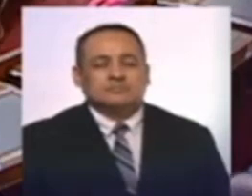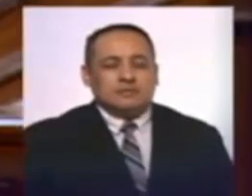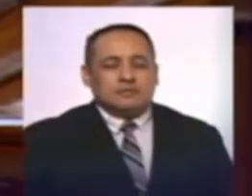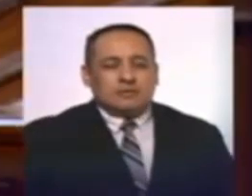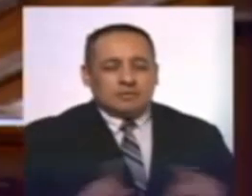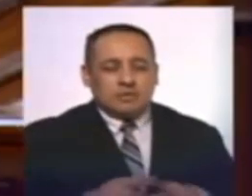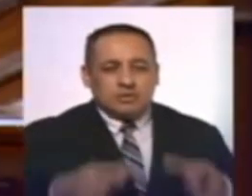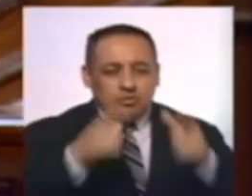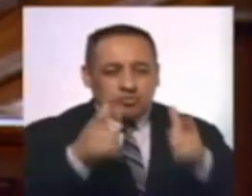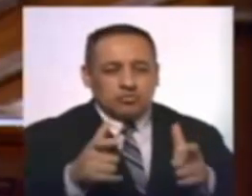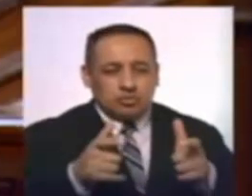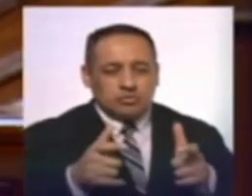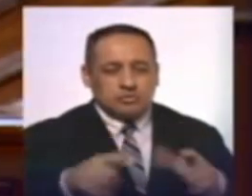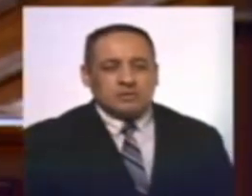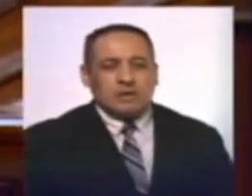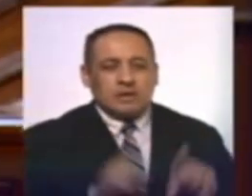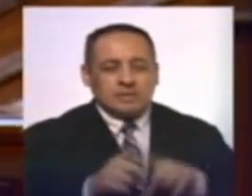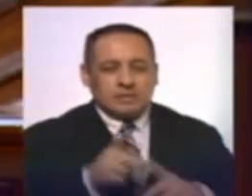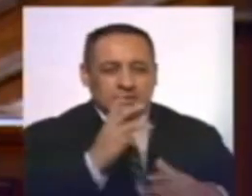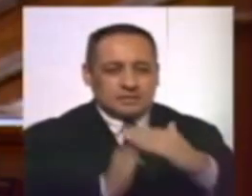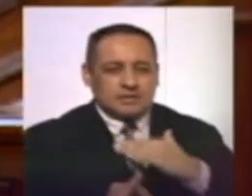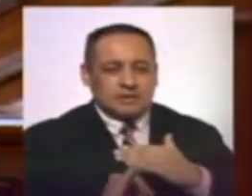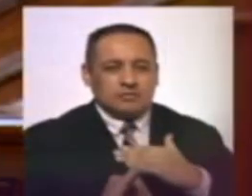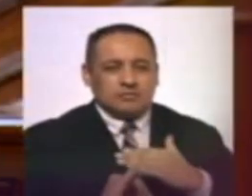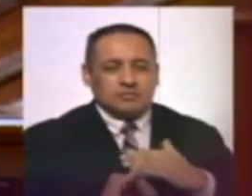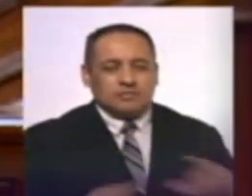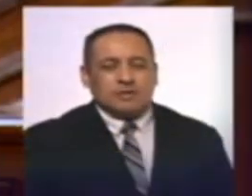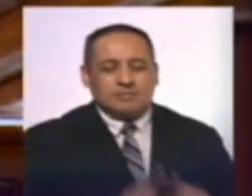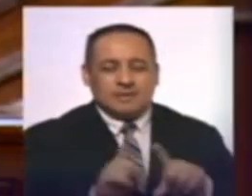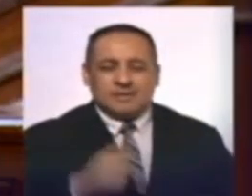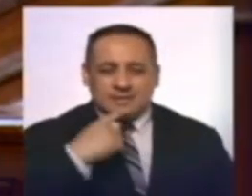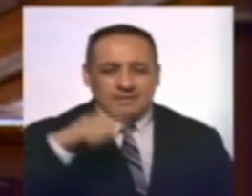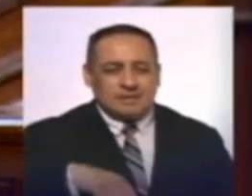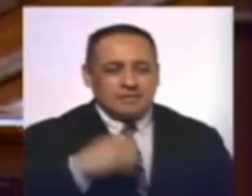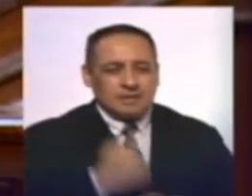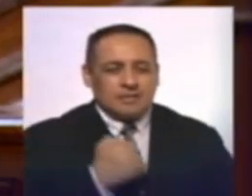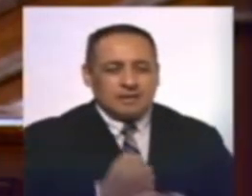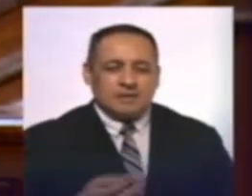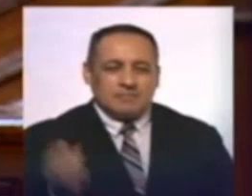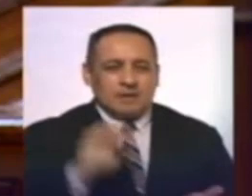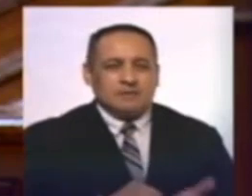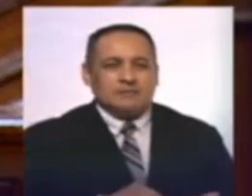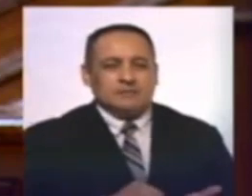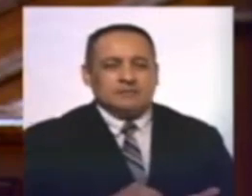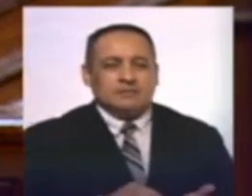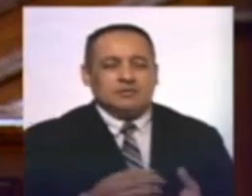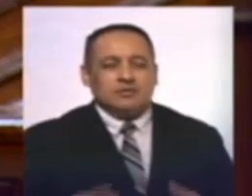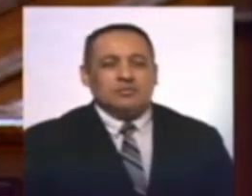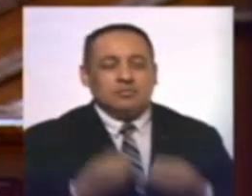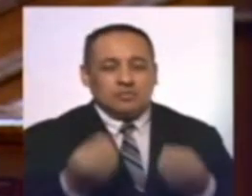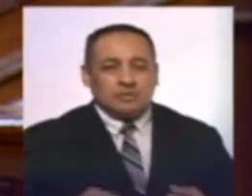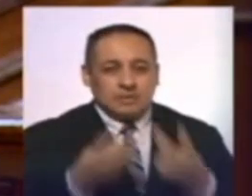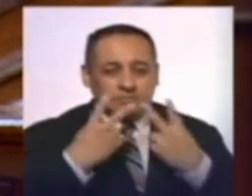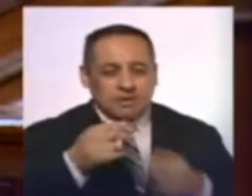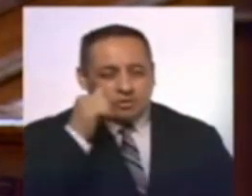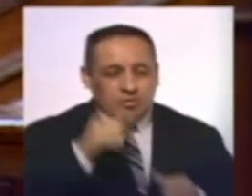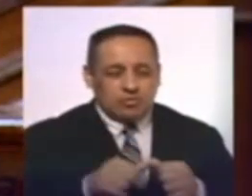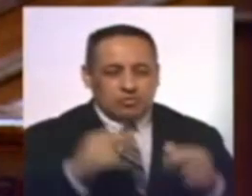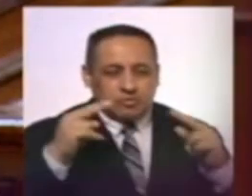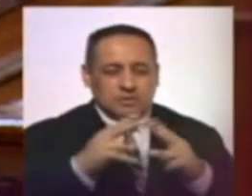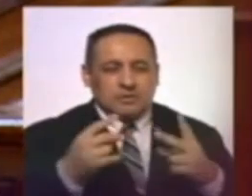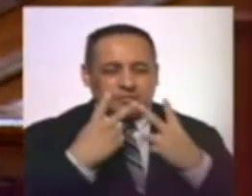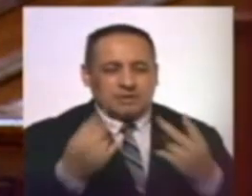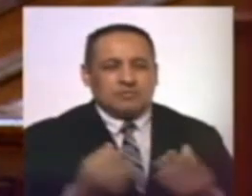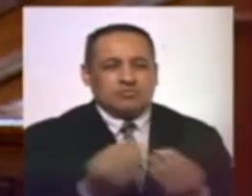de control y de supervisión interno deben trabajar más, porque sí hay que reconocer que hay